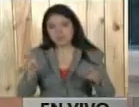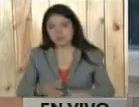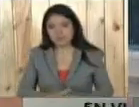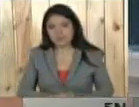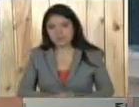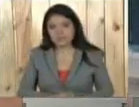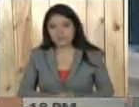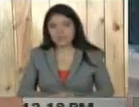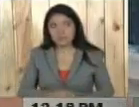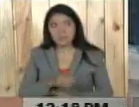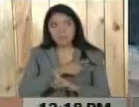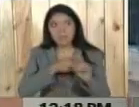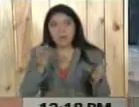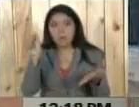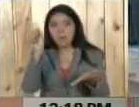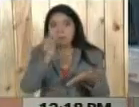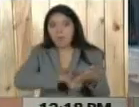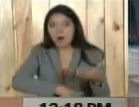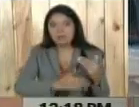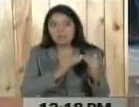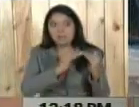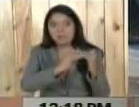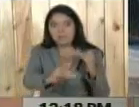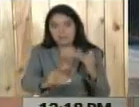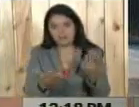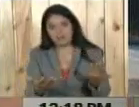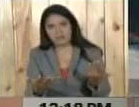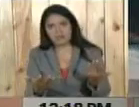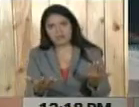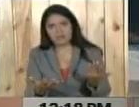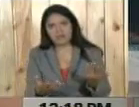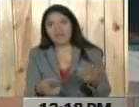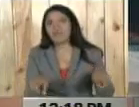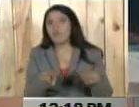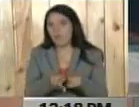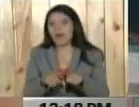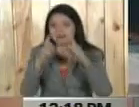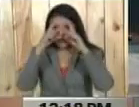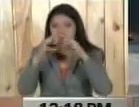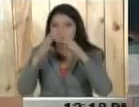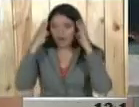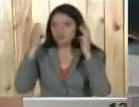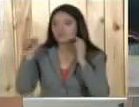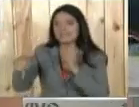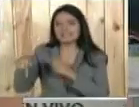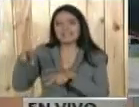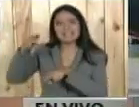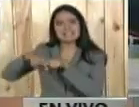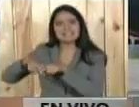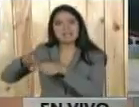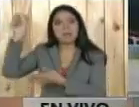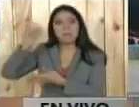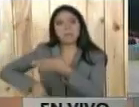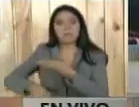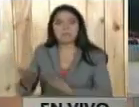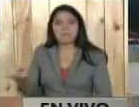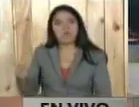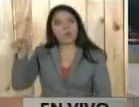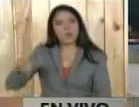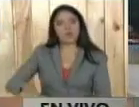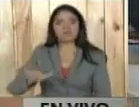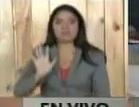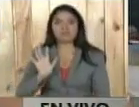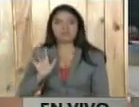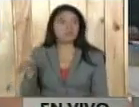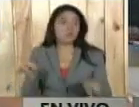las sillas se quedaron vacías. Igual que se ha quedado la silla del señor Ramos Alud, diputado presidente de la Asamblea Nacional, vacía el día de hoy. Igual